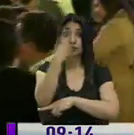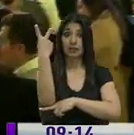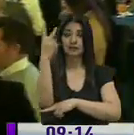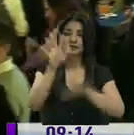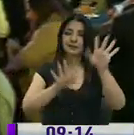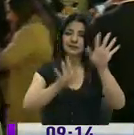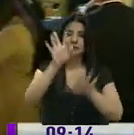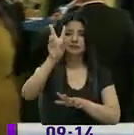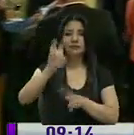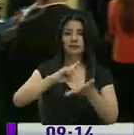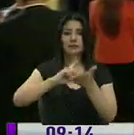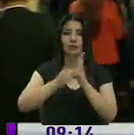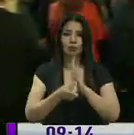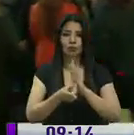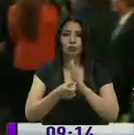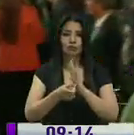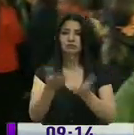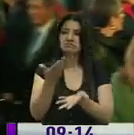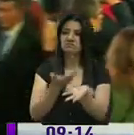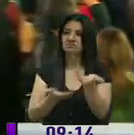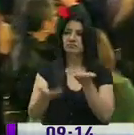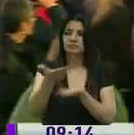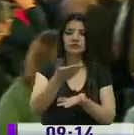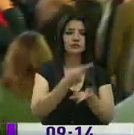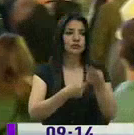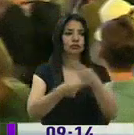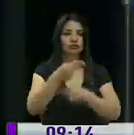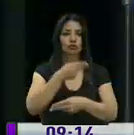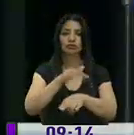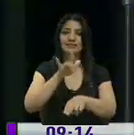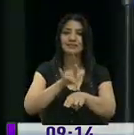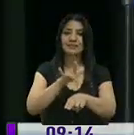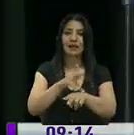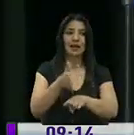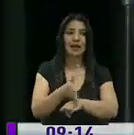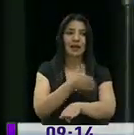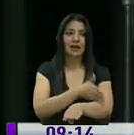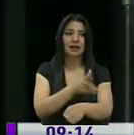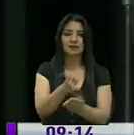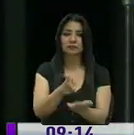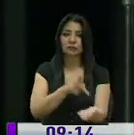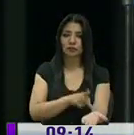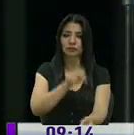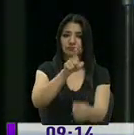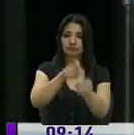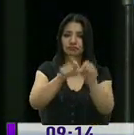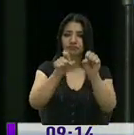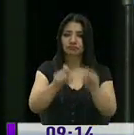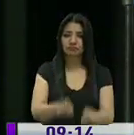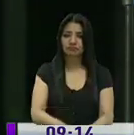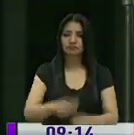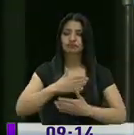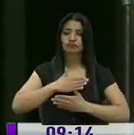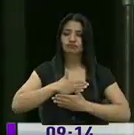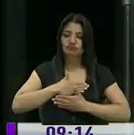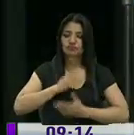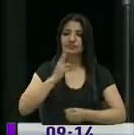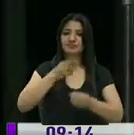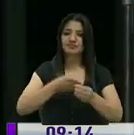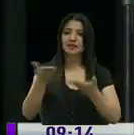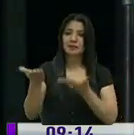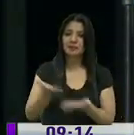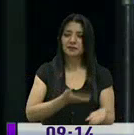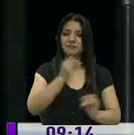20 minutos de periodos de sitios comerciales pre programadas es un enorme placer ser parte de este evento